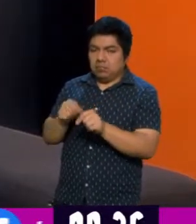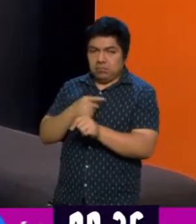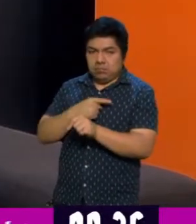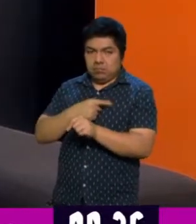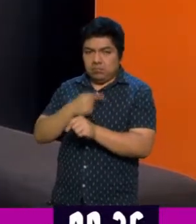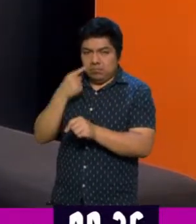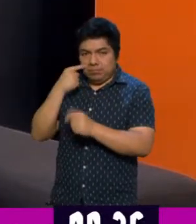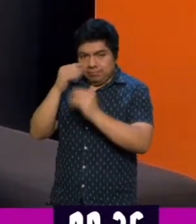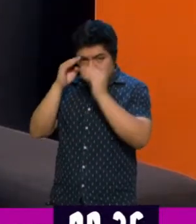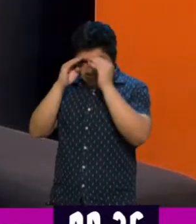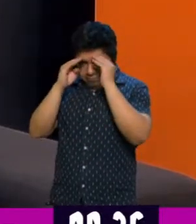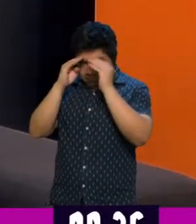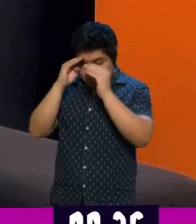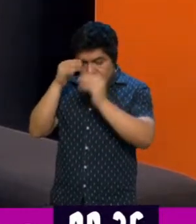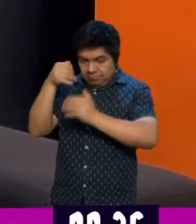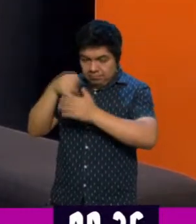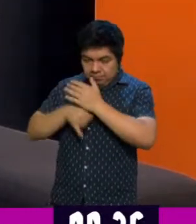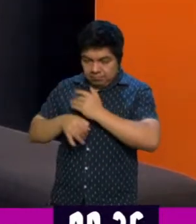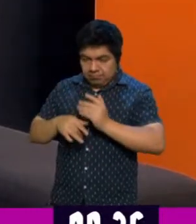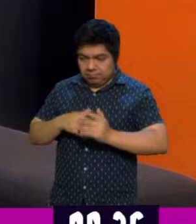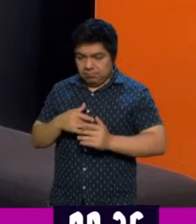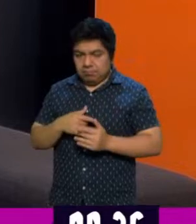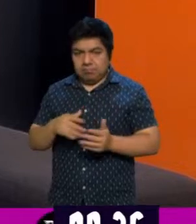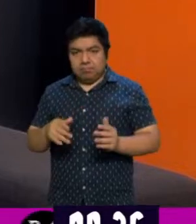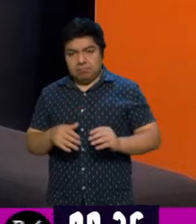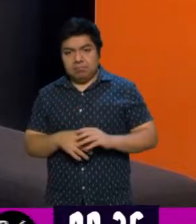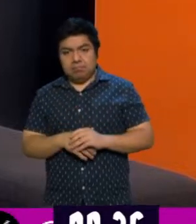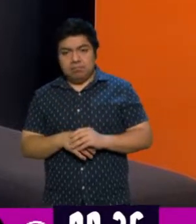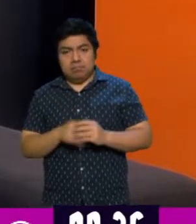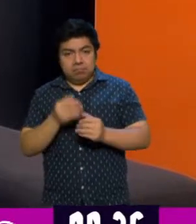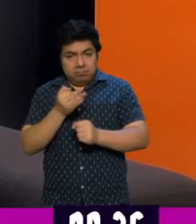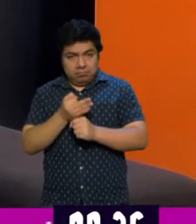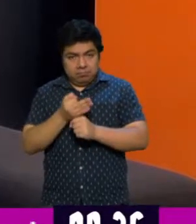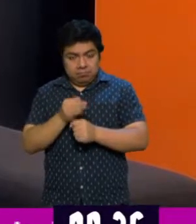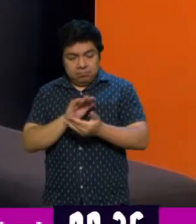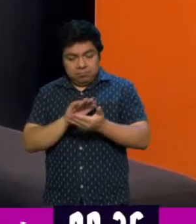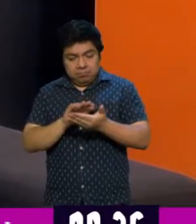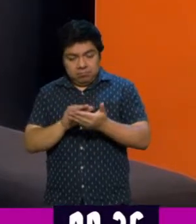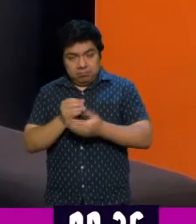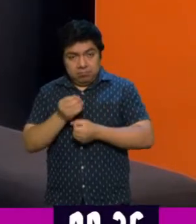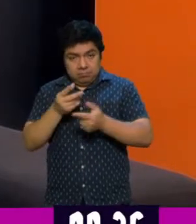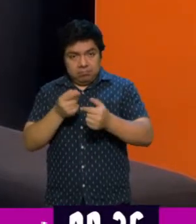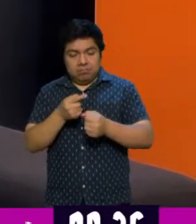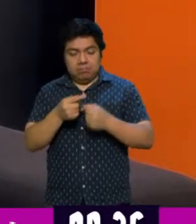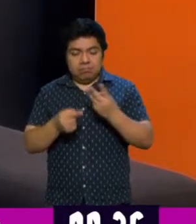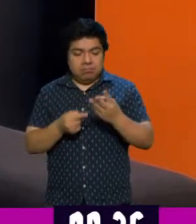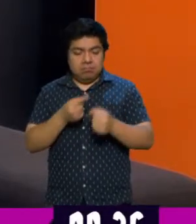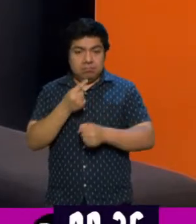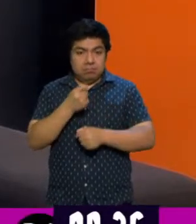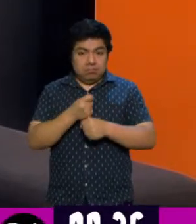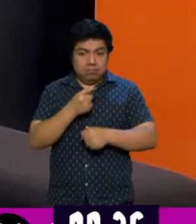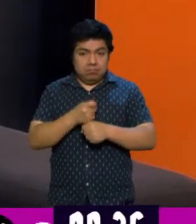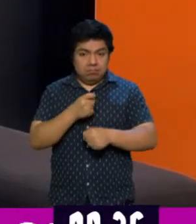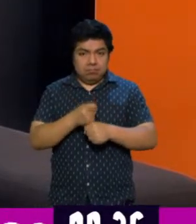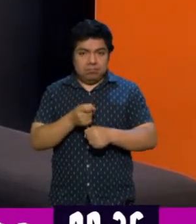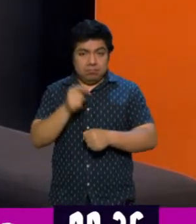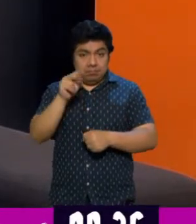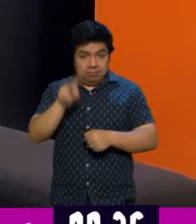lleva a la reflexión, así dicho de una manera muy práctica. Entonces, se los voy a leer. Adelante. El primero dice, hace